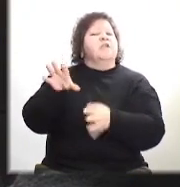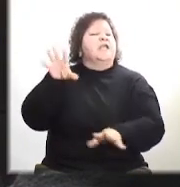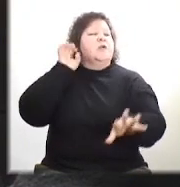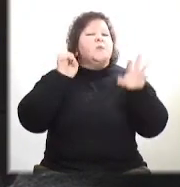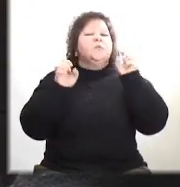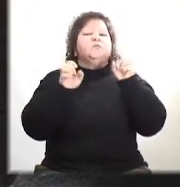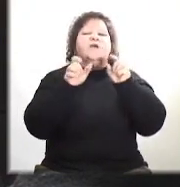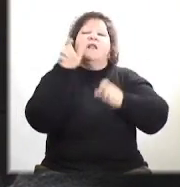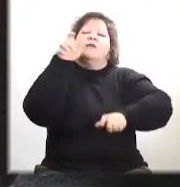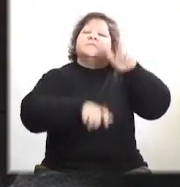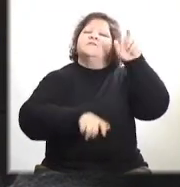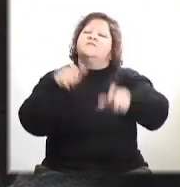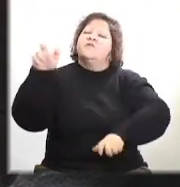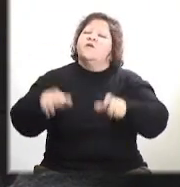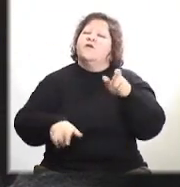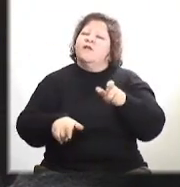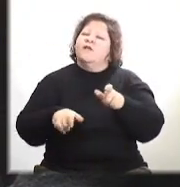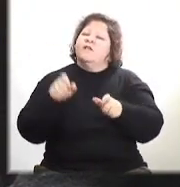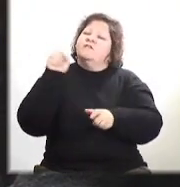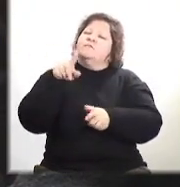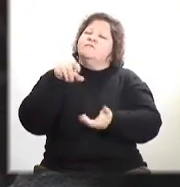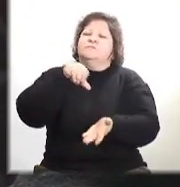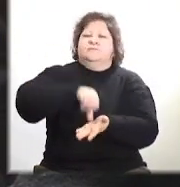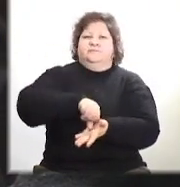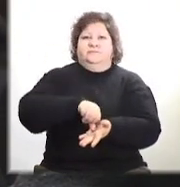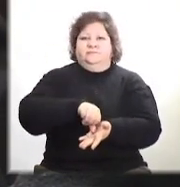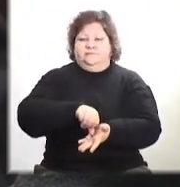sus pobladores, a los pobladores de su país.